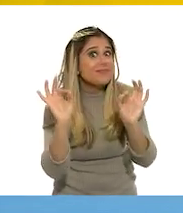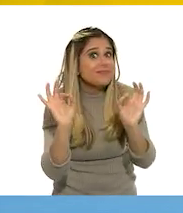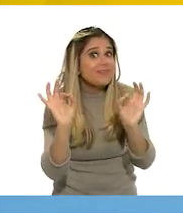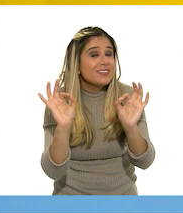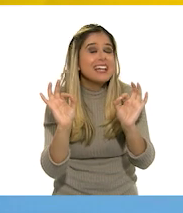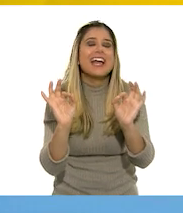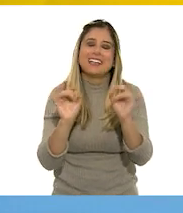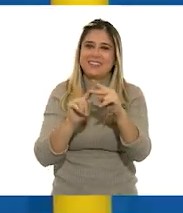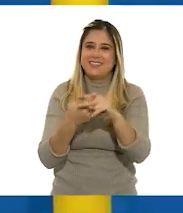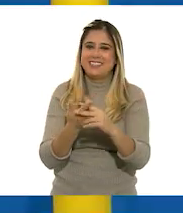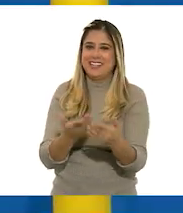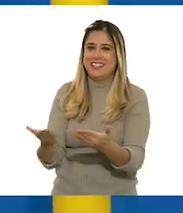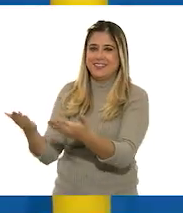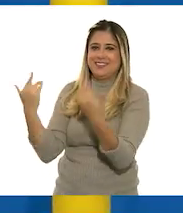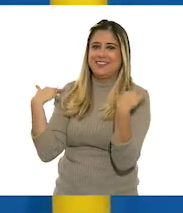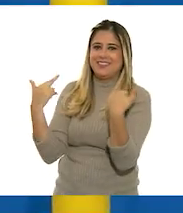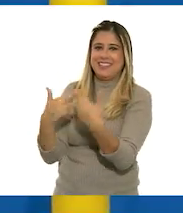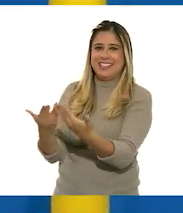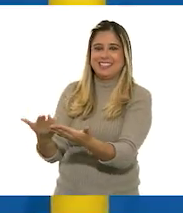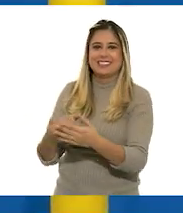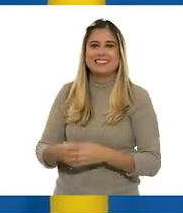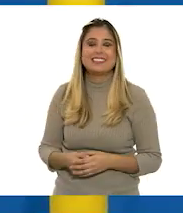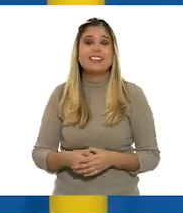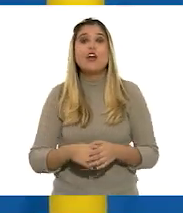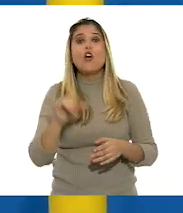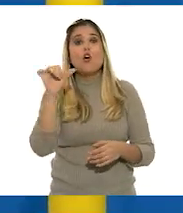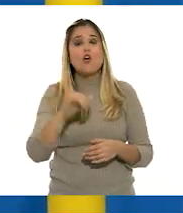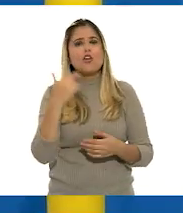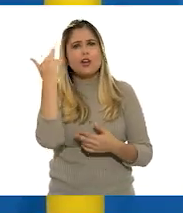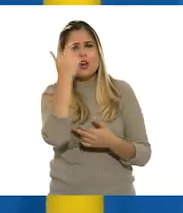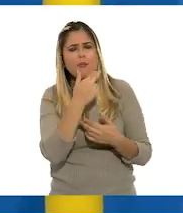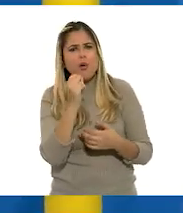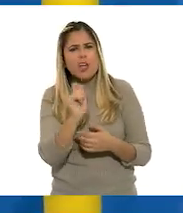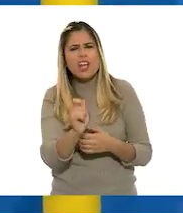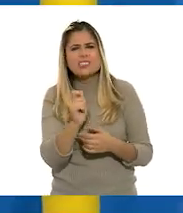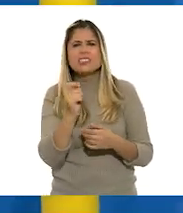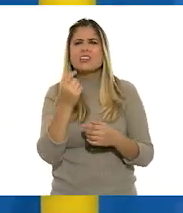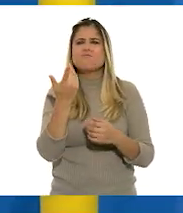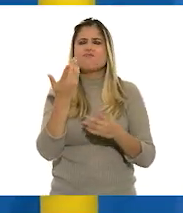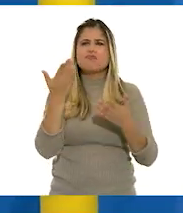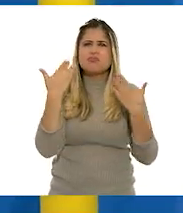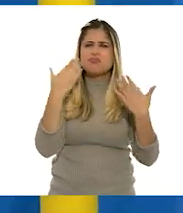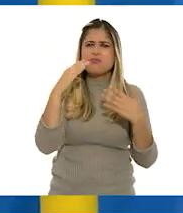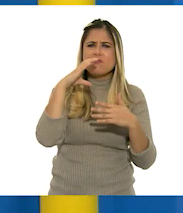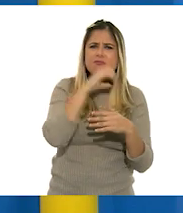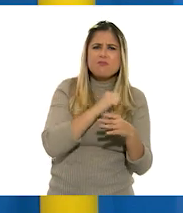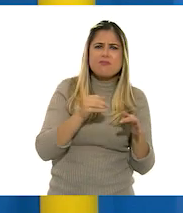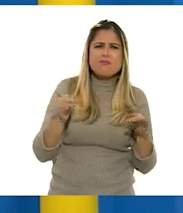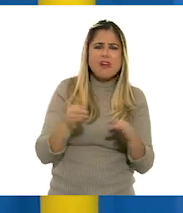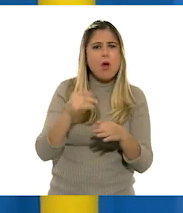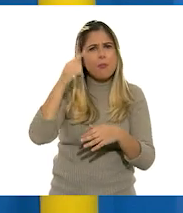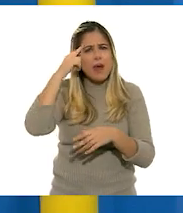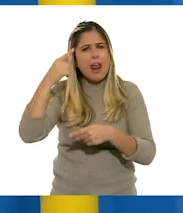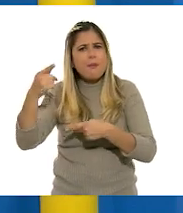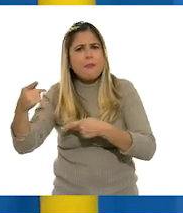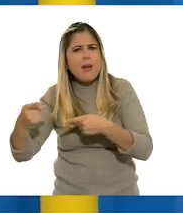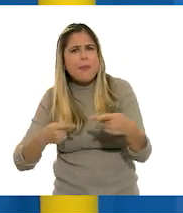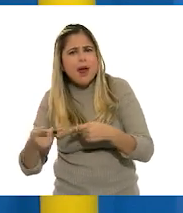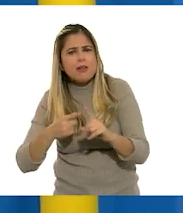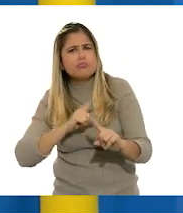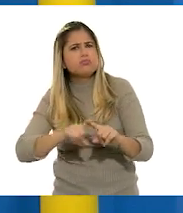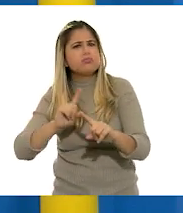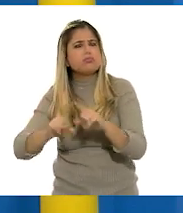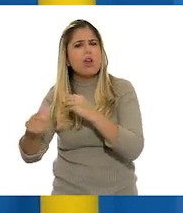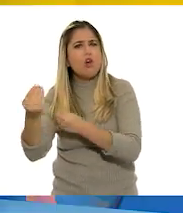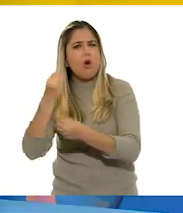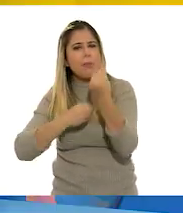adelante, comenzamos. Ok, el día de hoy analizaremos el uso de la temperatura y el tiempo en la preparación de diversos